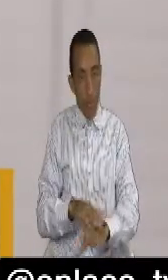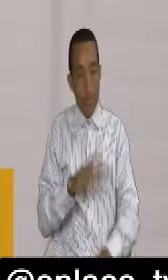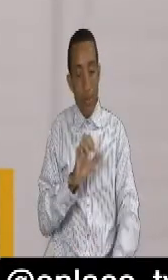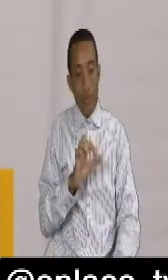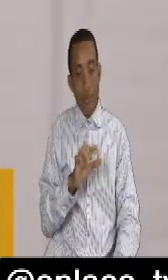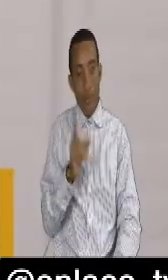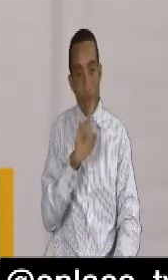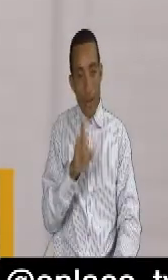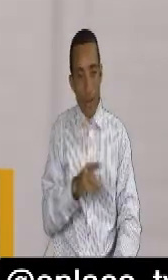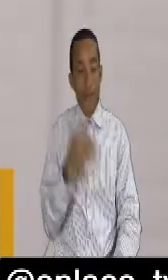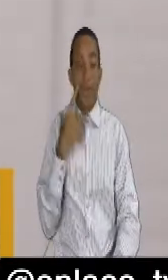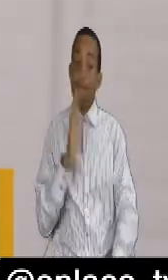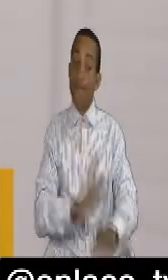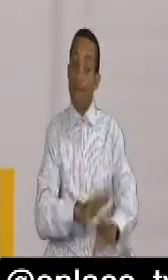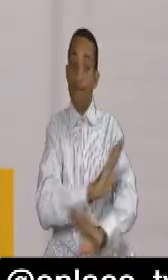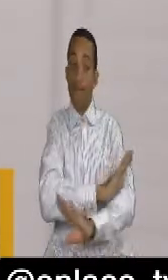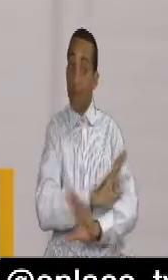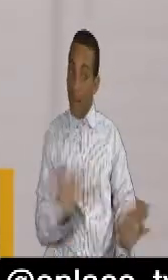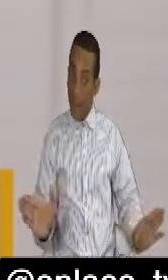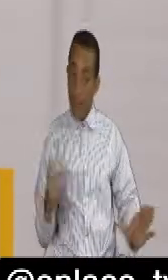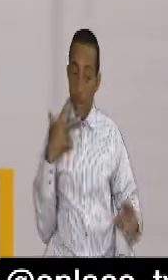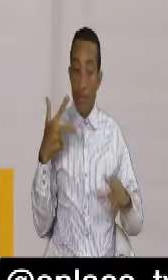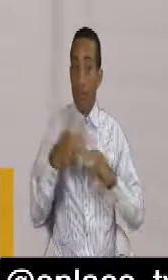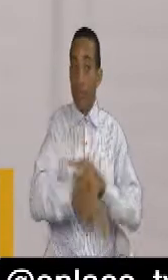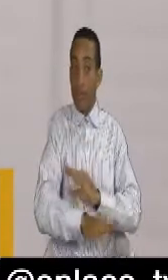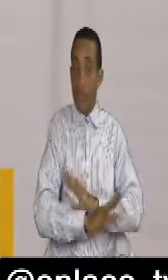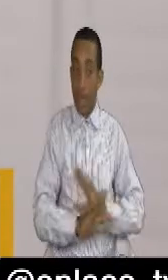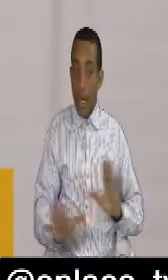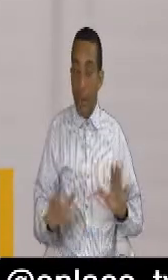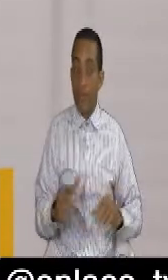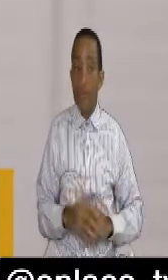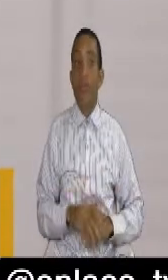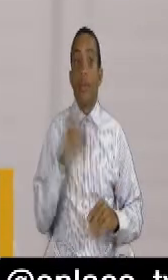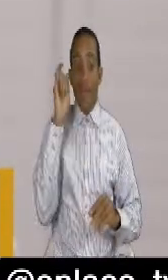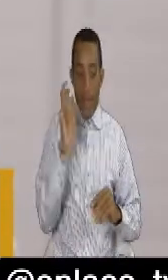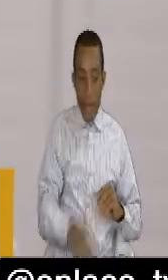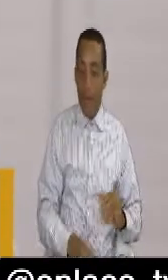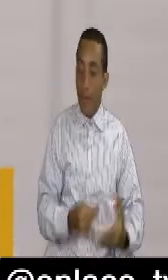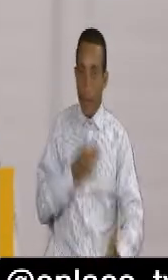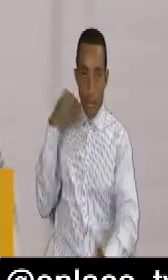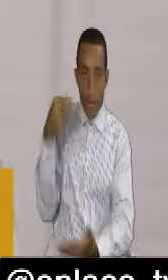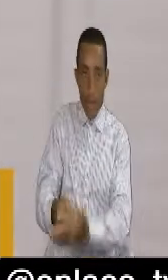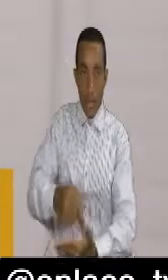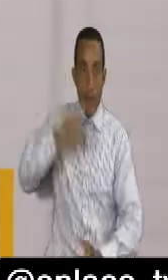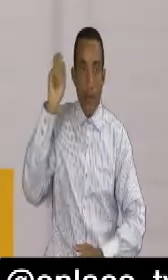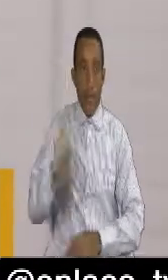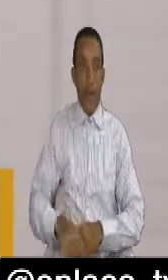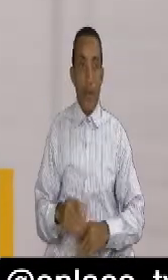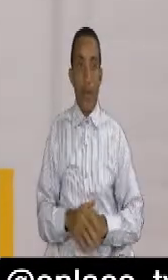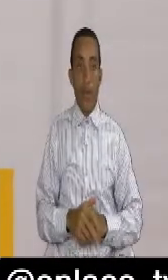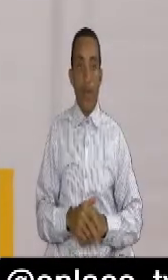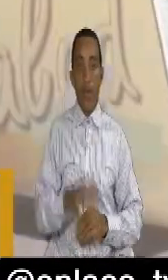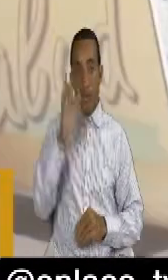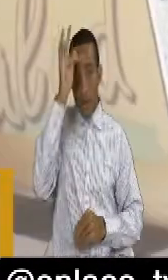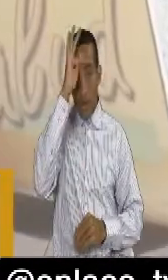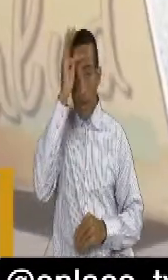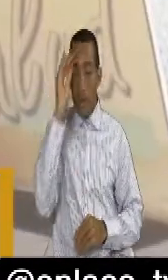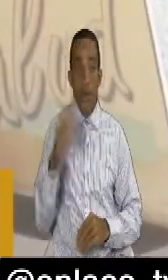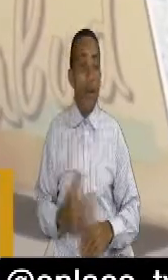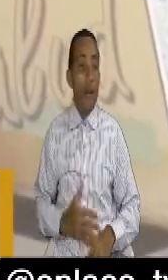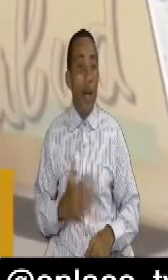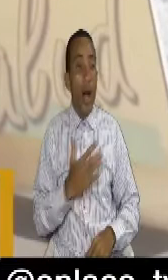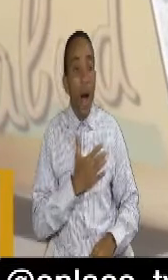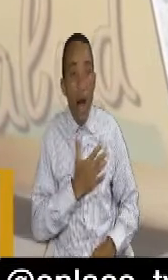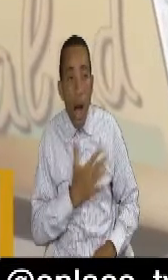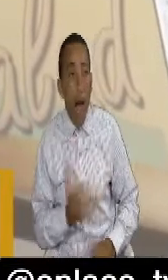Endisalud para que tenga claro que los servicios ahí se deben pagar, que no son instituciones de caridad. La cartera,